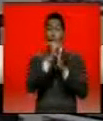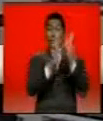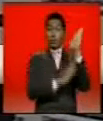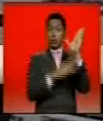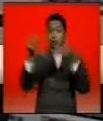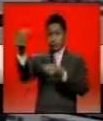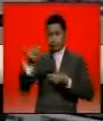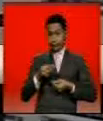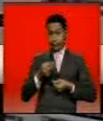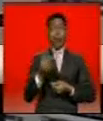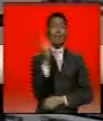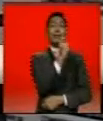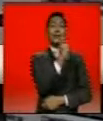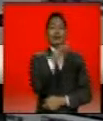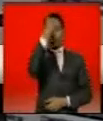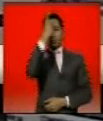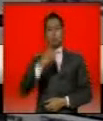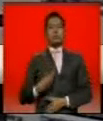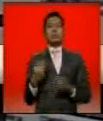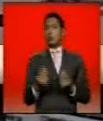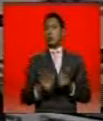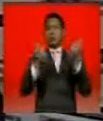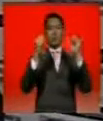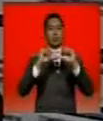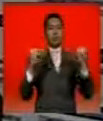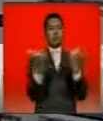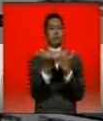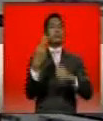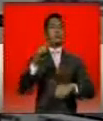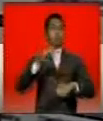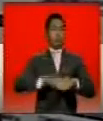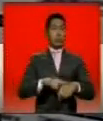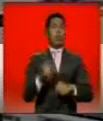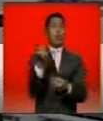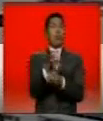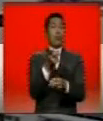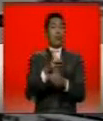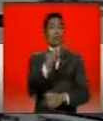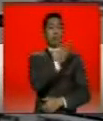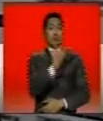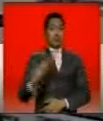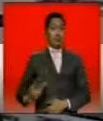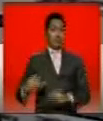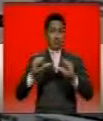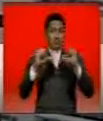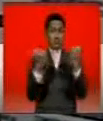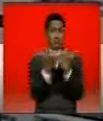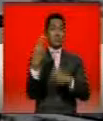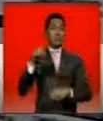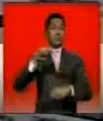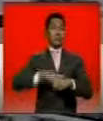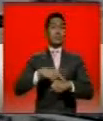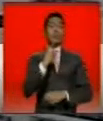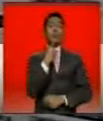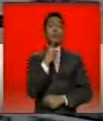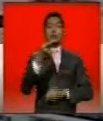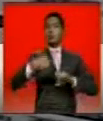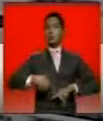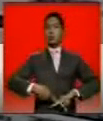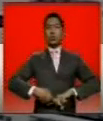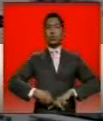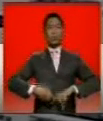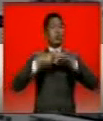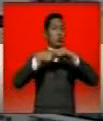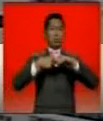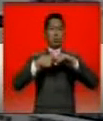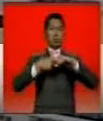decisiones inmediatas por parte de la conducción del legislativo. Es así que la presidenta de la Asamblea dispuso la suspensión del receso